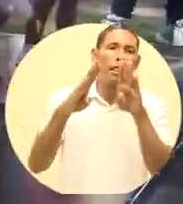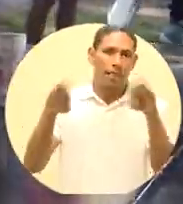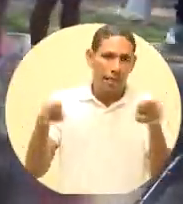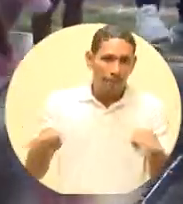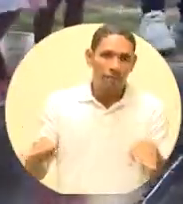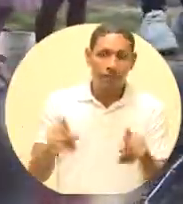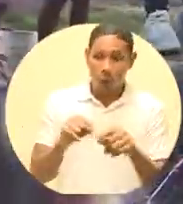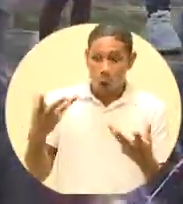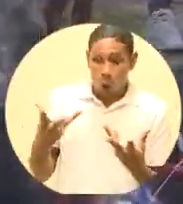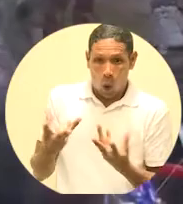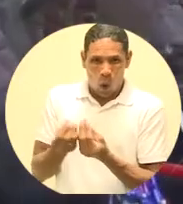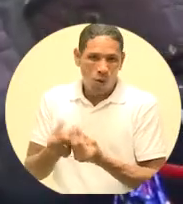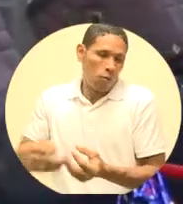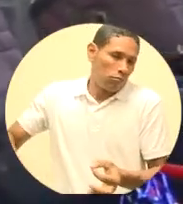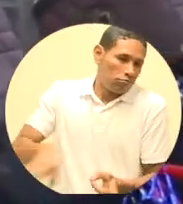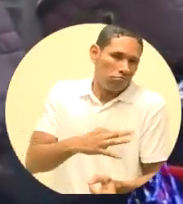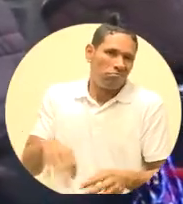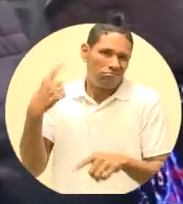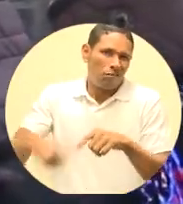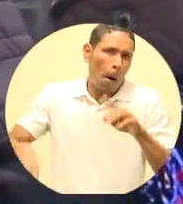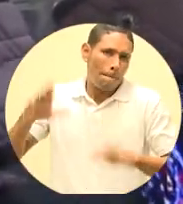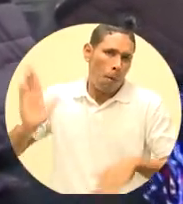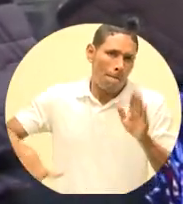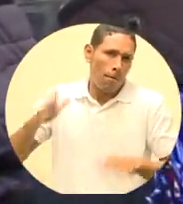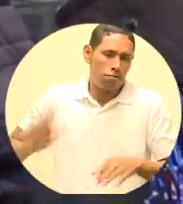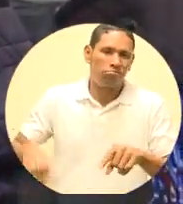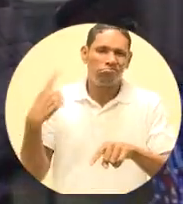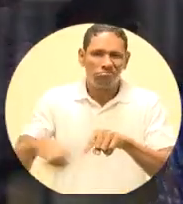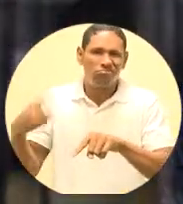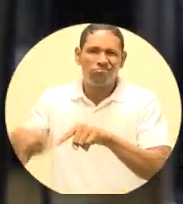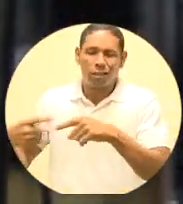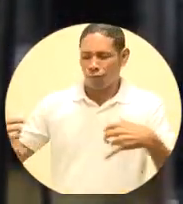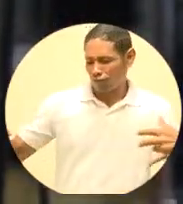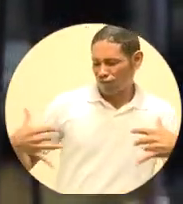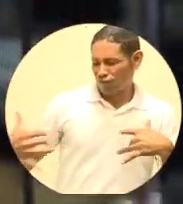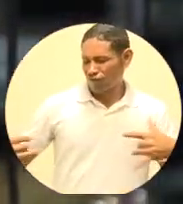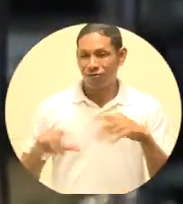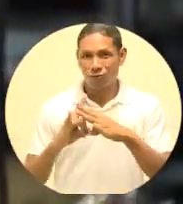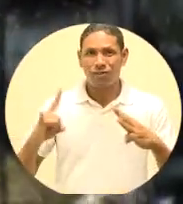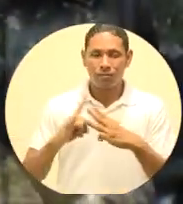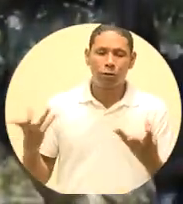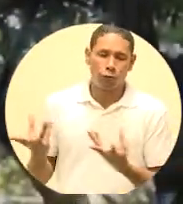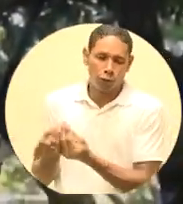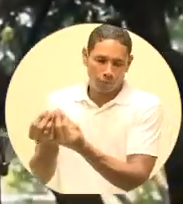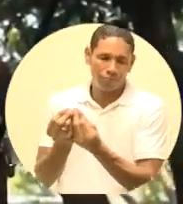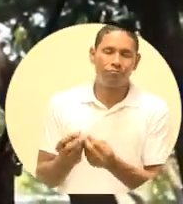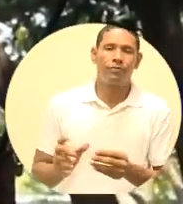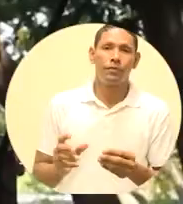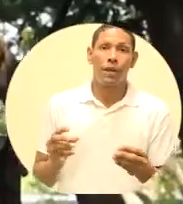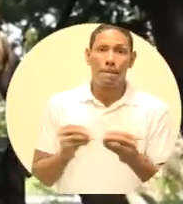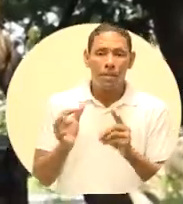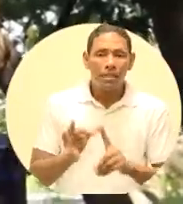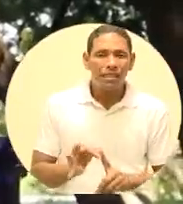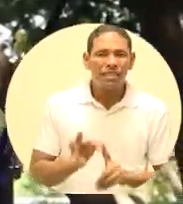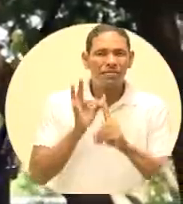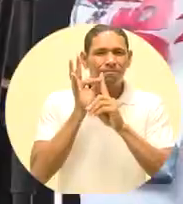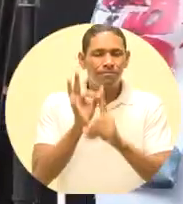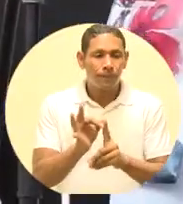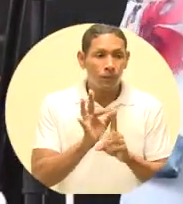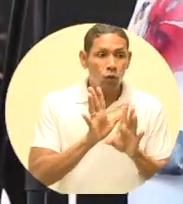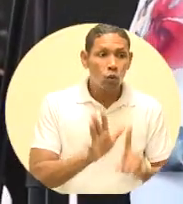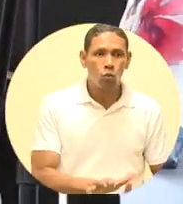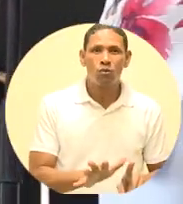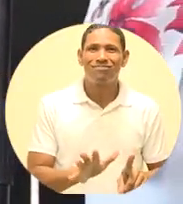la Navidad, además del aporte musical de los grupos de la institución, como la tambora, la orquesta y el grupo vallenato Unimagdalena, así como con